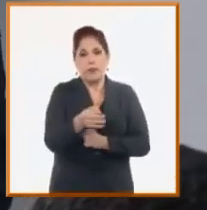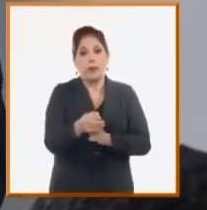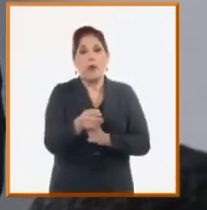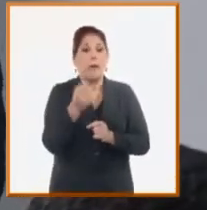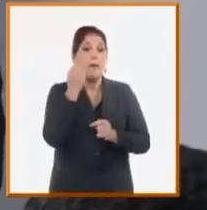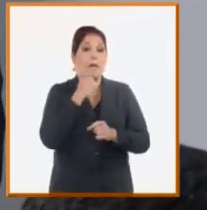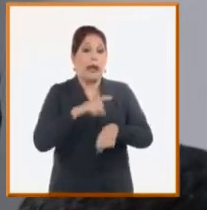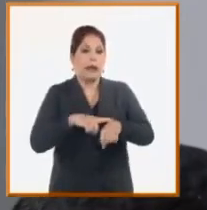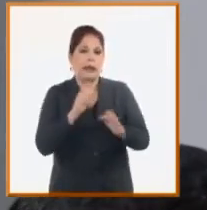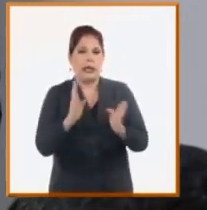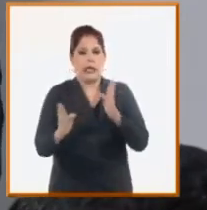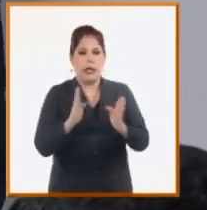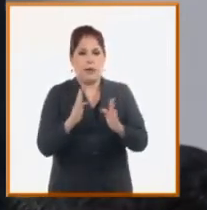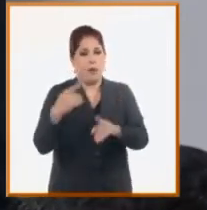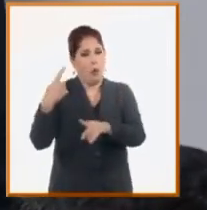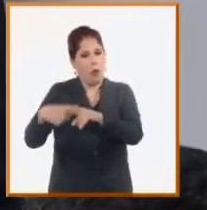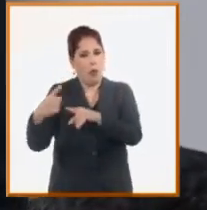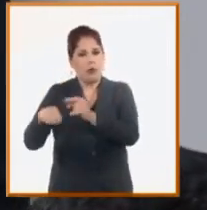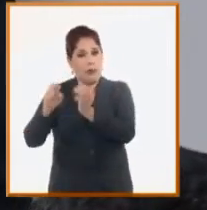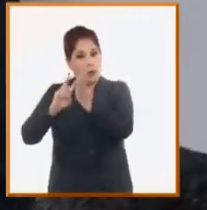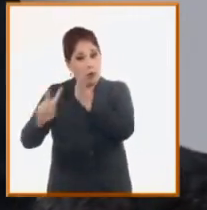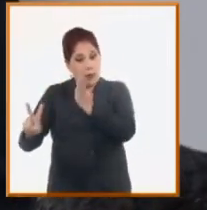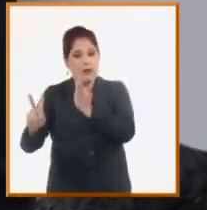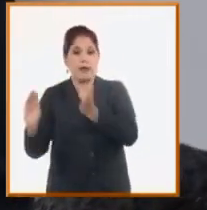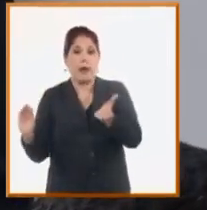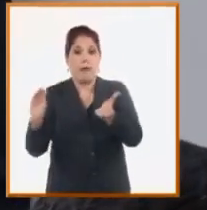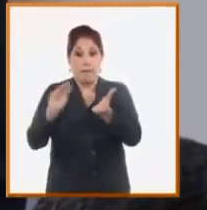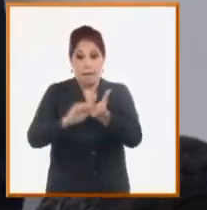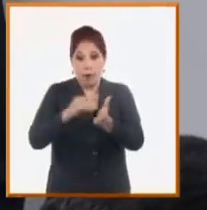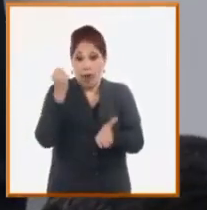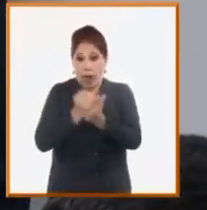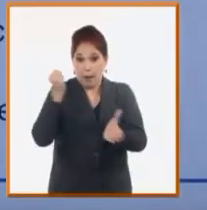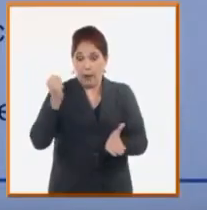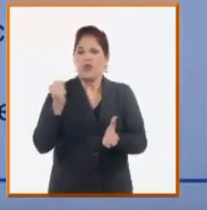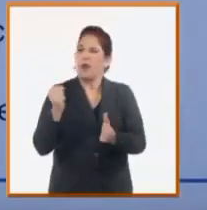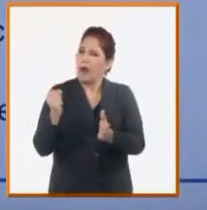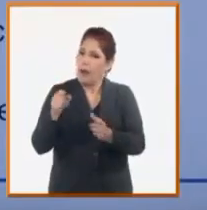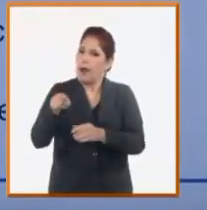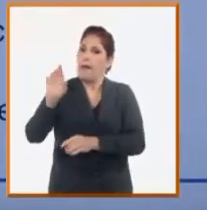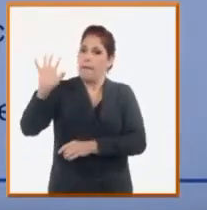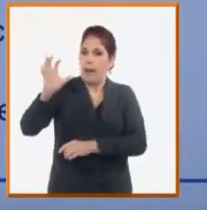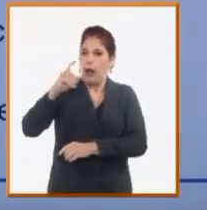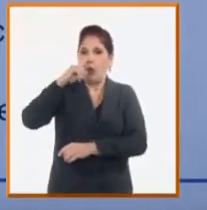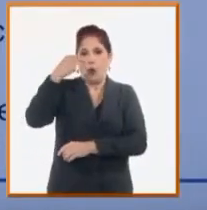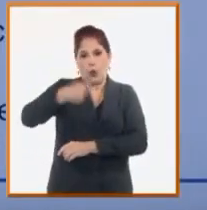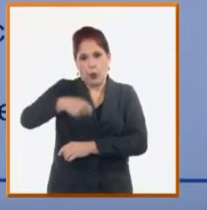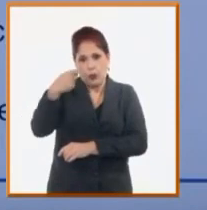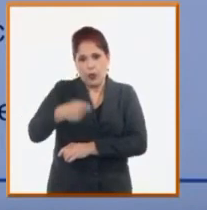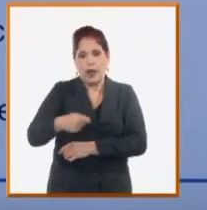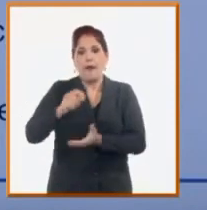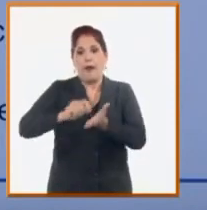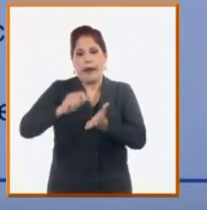sino a todas las instituciones que se incorporan al proceso de aprobación, porque ahí está el banco, ahí están los notarios, ahí está el registro mercantil,